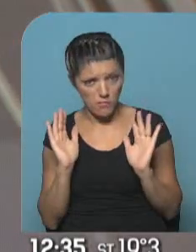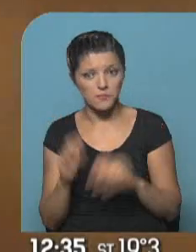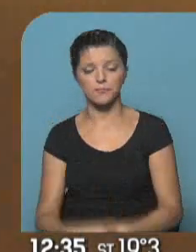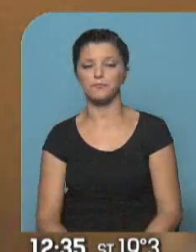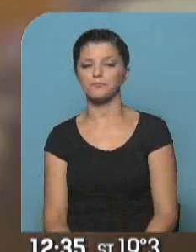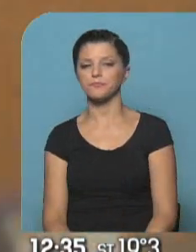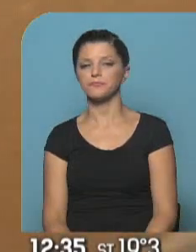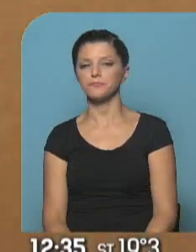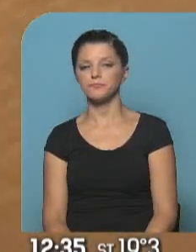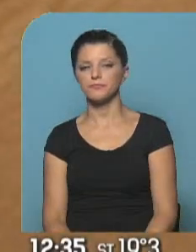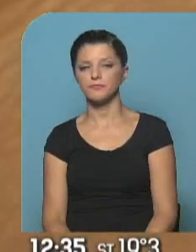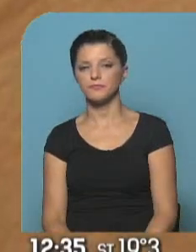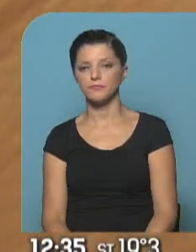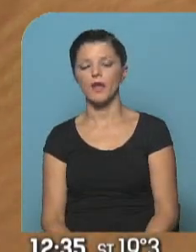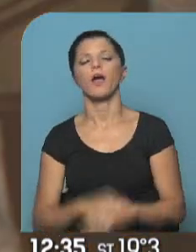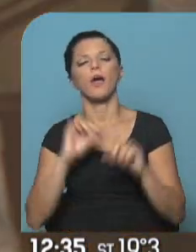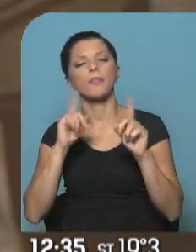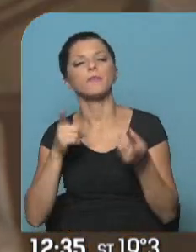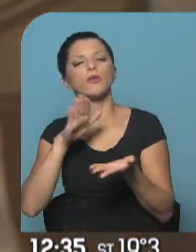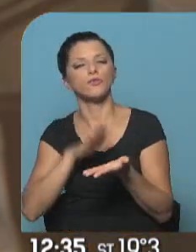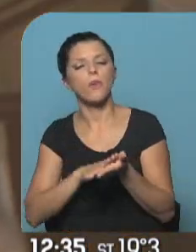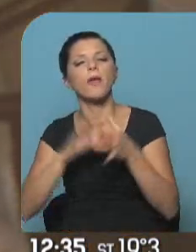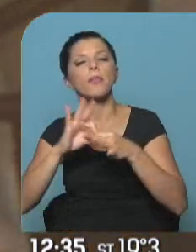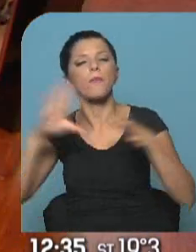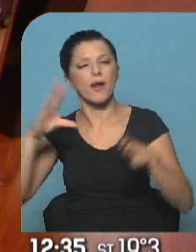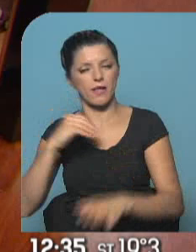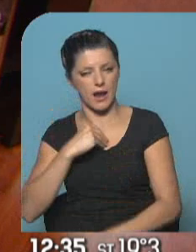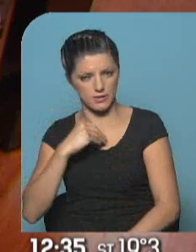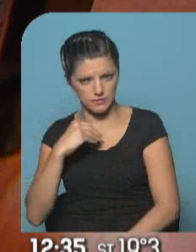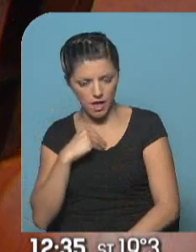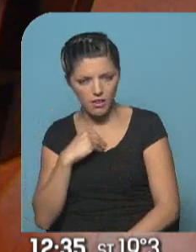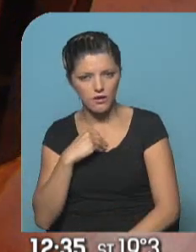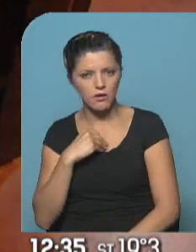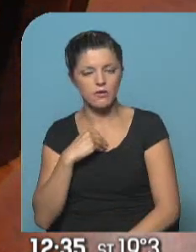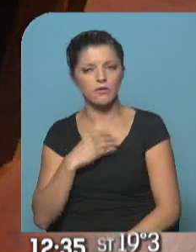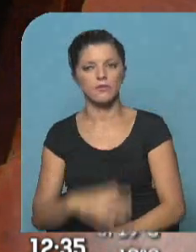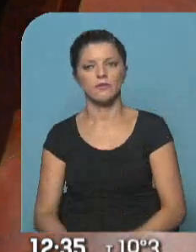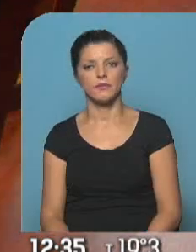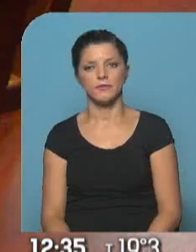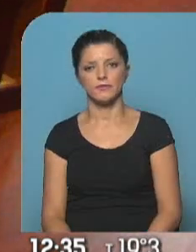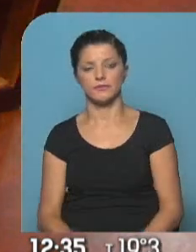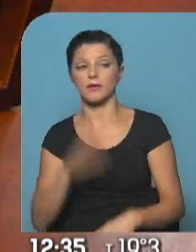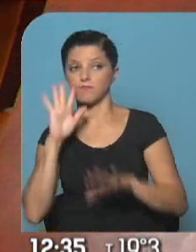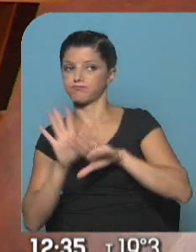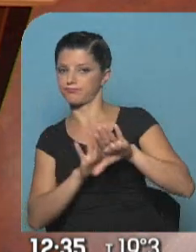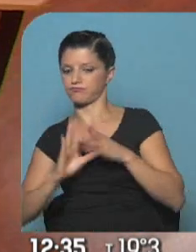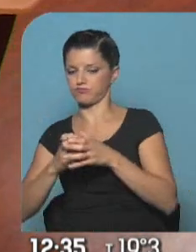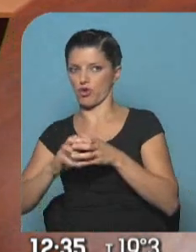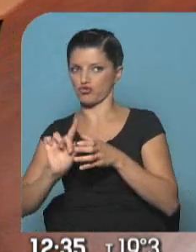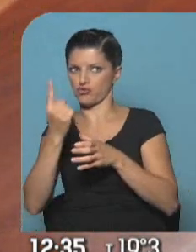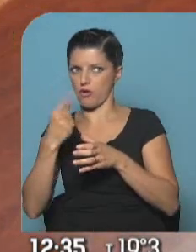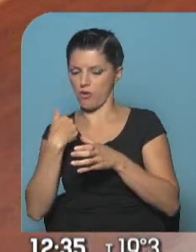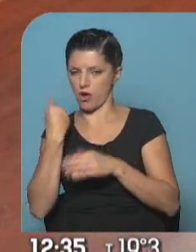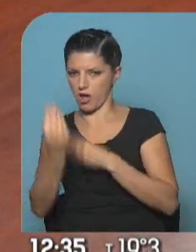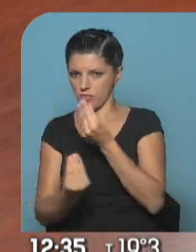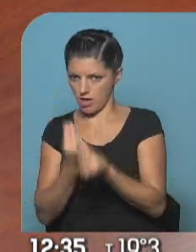hay un pase de facturas importante con el tema de la democracia cristiana, ¿no? Que se abrió de lo que fue la Concertación, que fue que